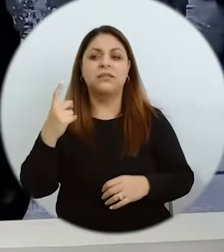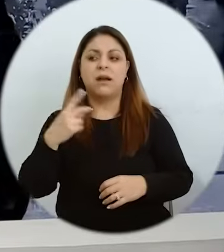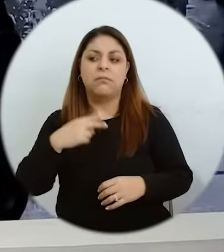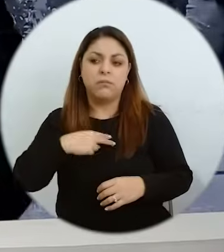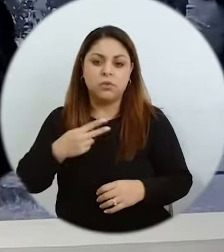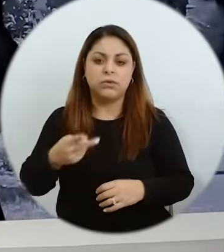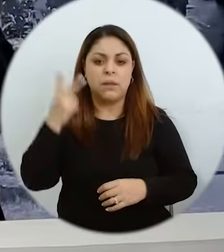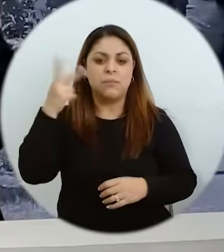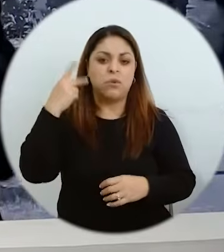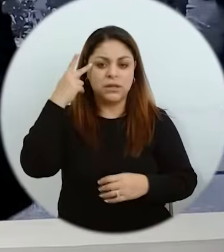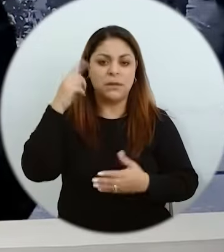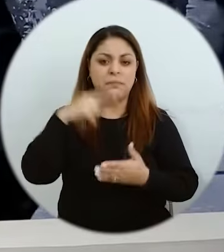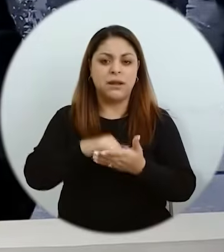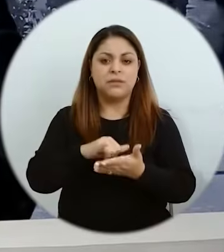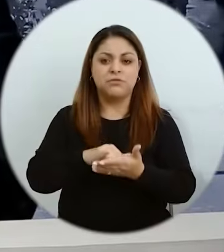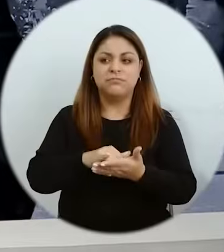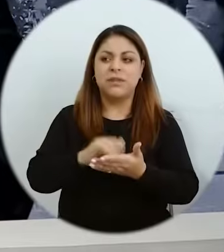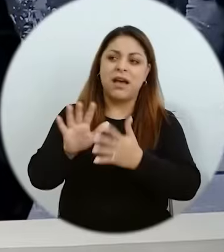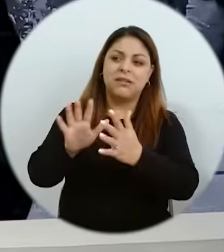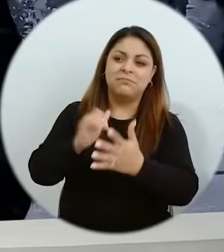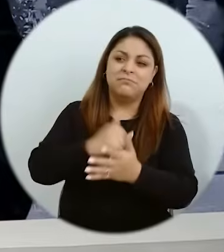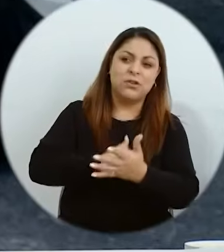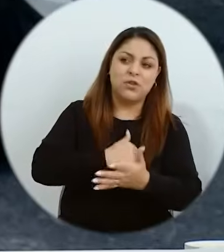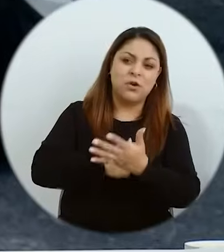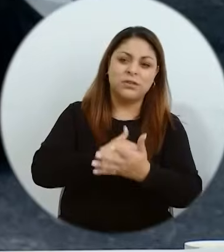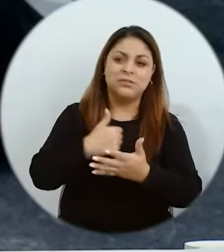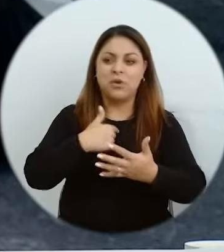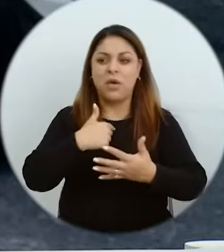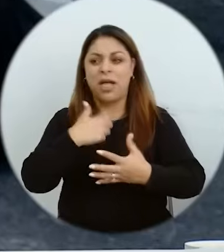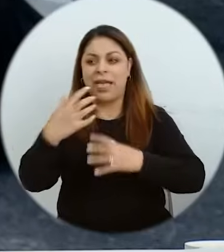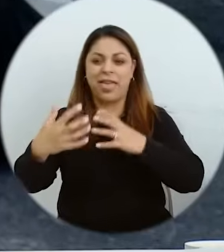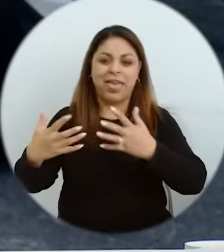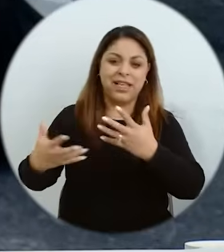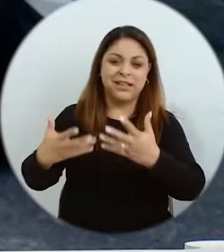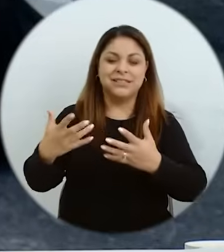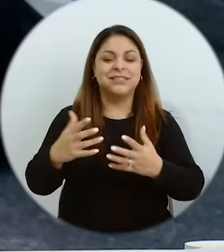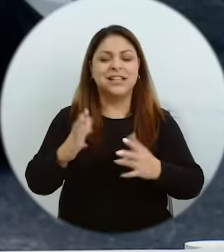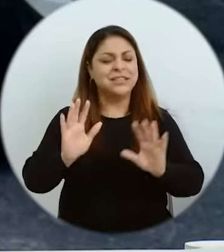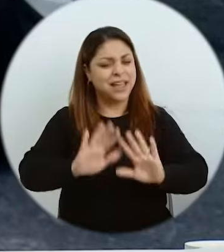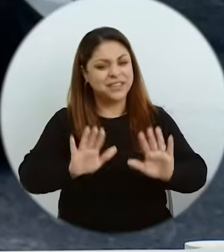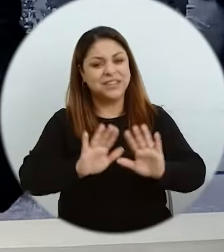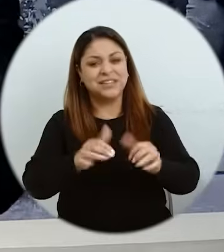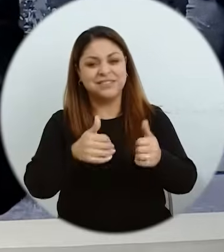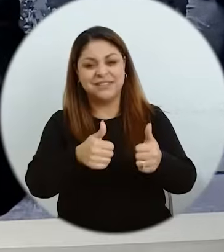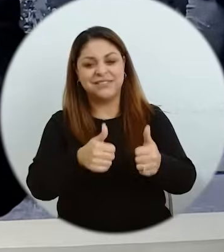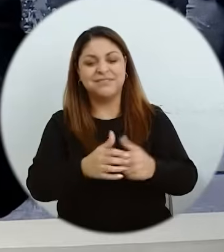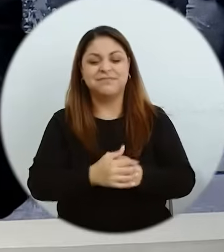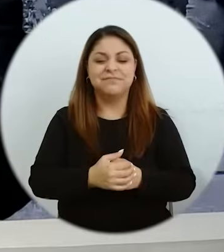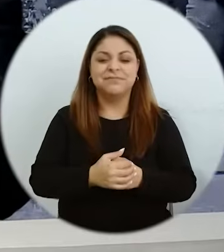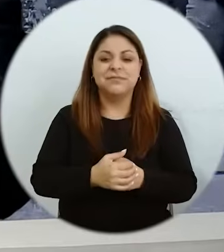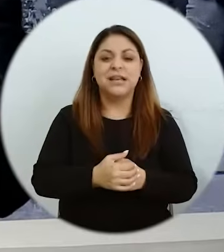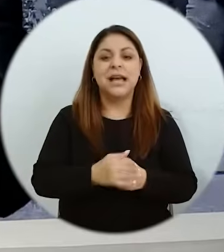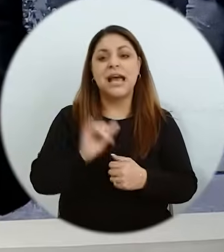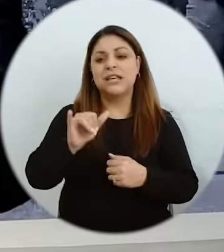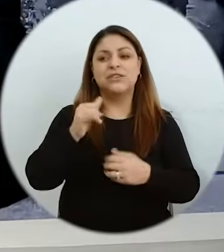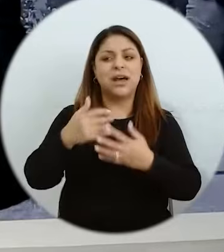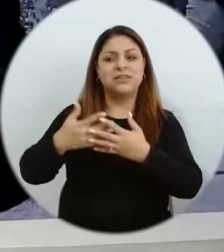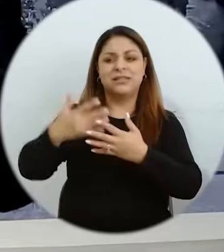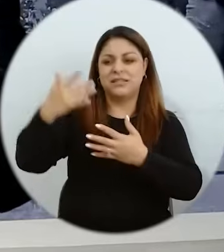Hasta ahí, perdone que... No se preocupe, para nada, para eso estamos aquí, mucho, para conversar pero era sobre el tema. esa cuestión de